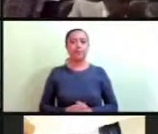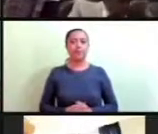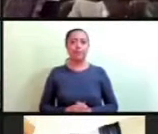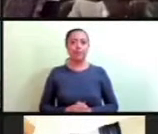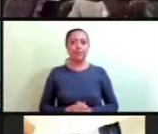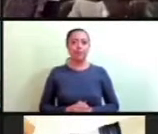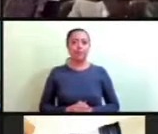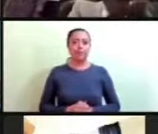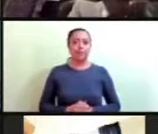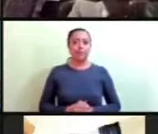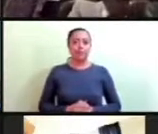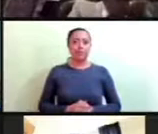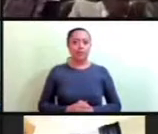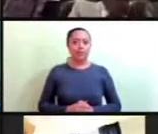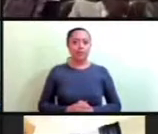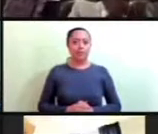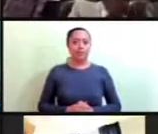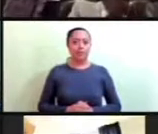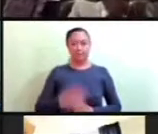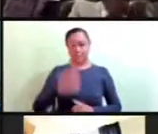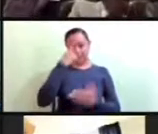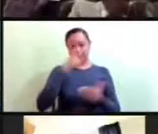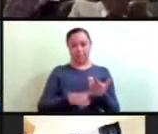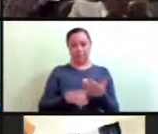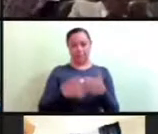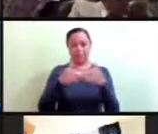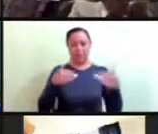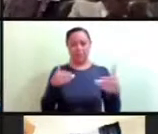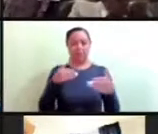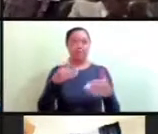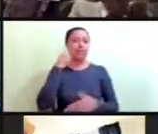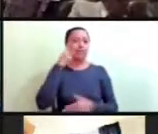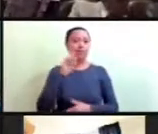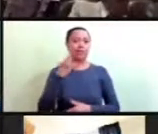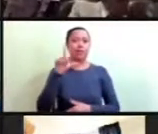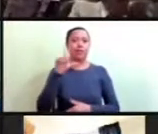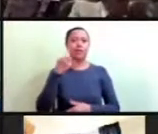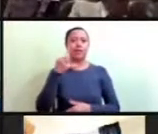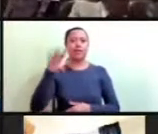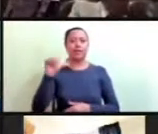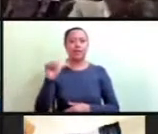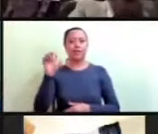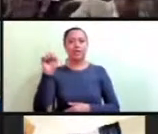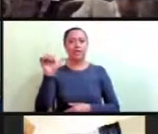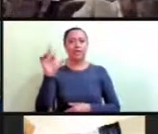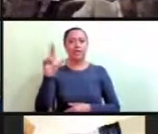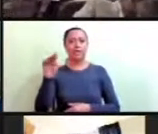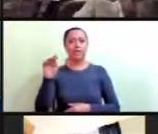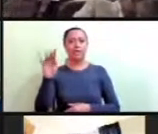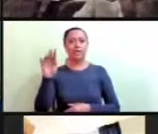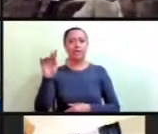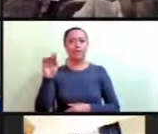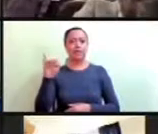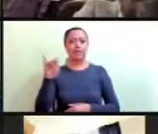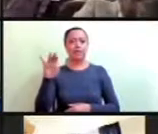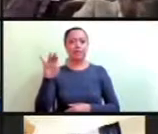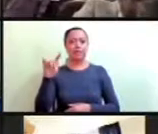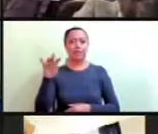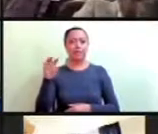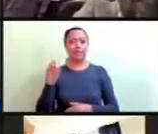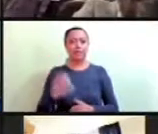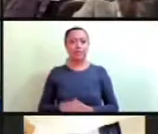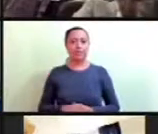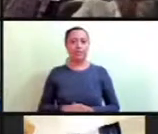Sí, creo que va antes la diputada Lilia Sarmiento, presidenta. Sí, gracias, diputado. Así